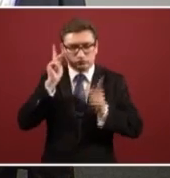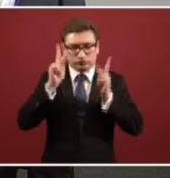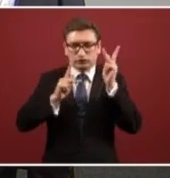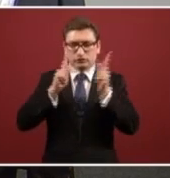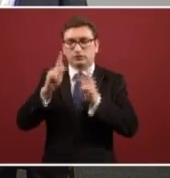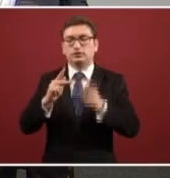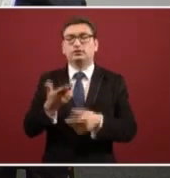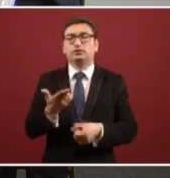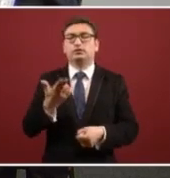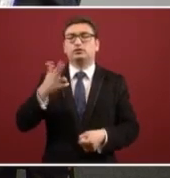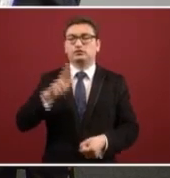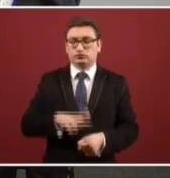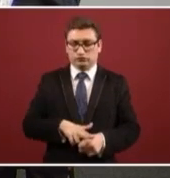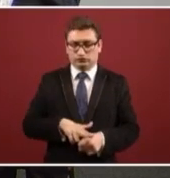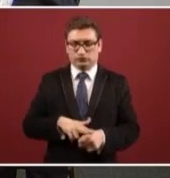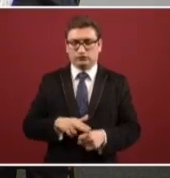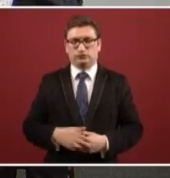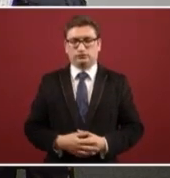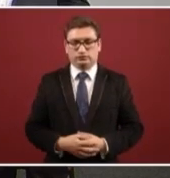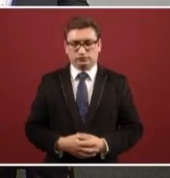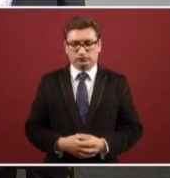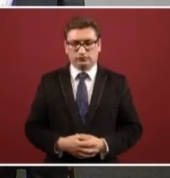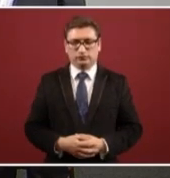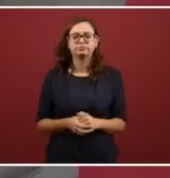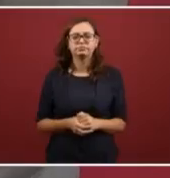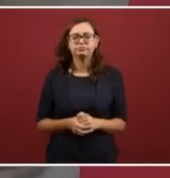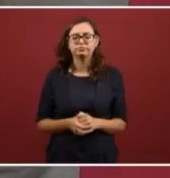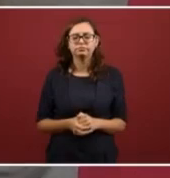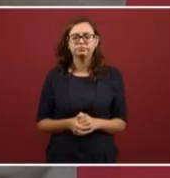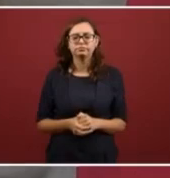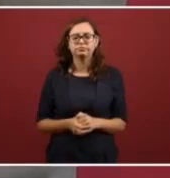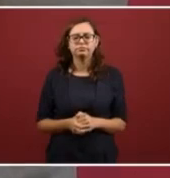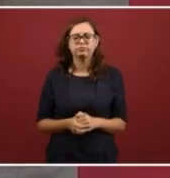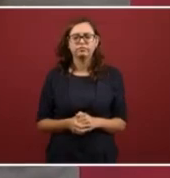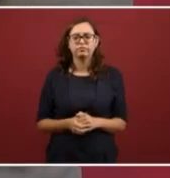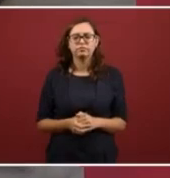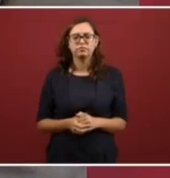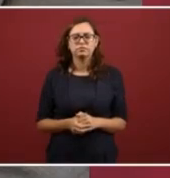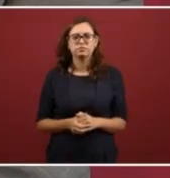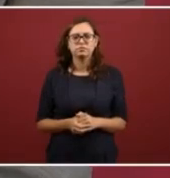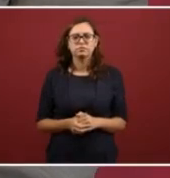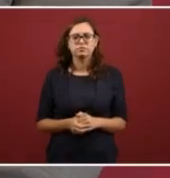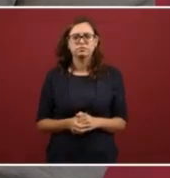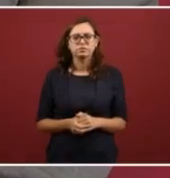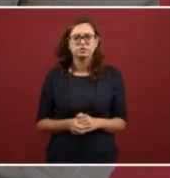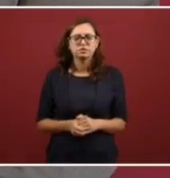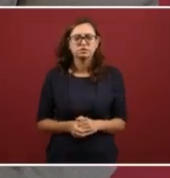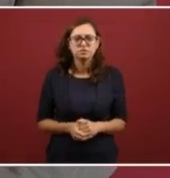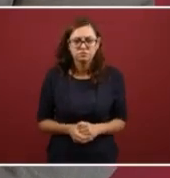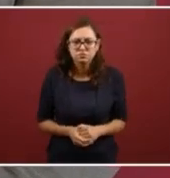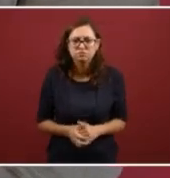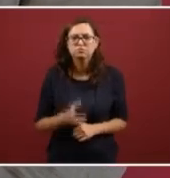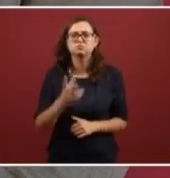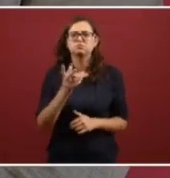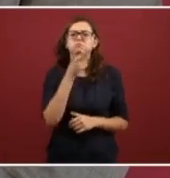producción y se convierta en palanca del desarrollo nacional. Vamos a mejorar la producción.